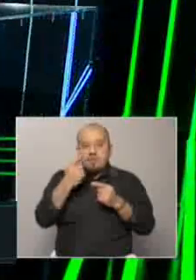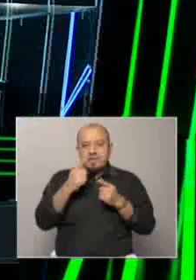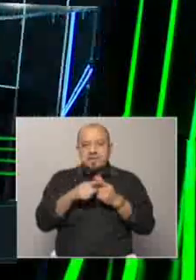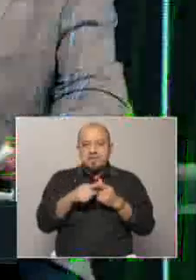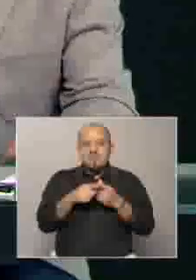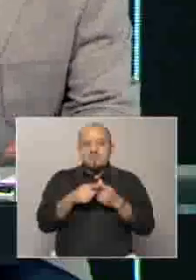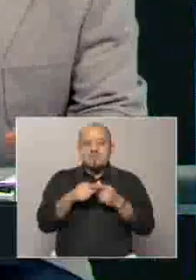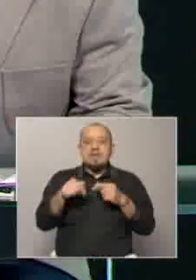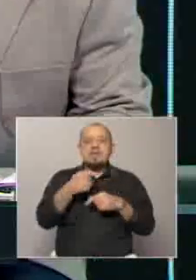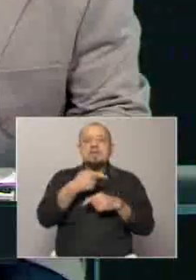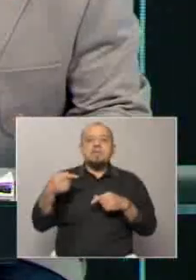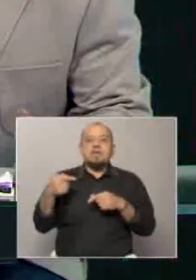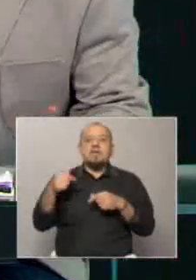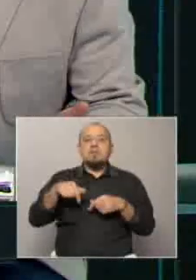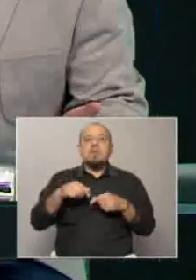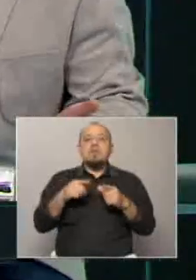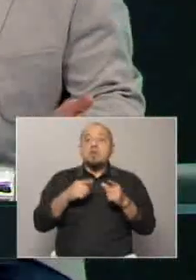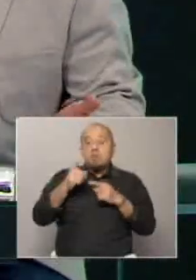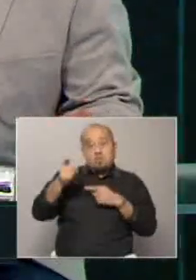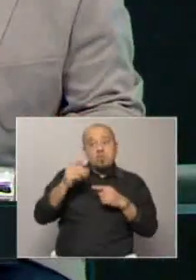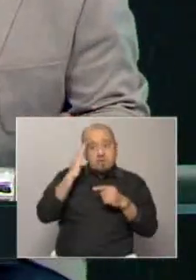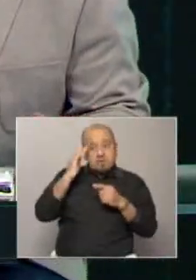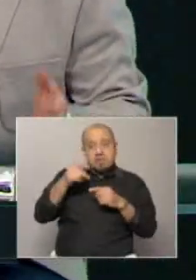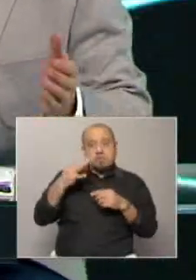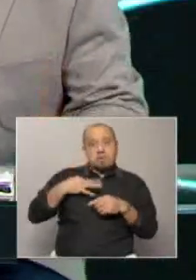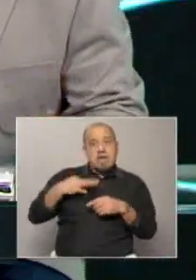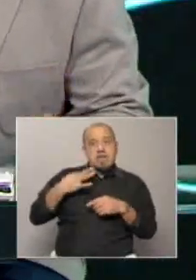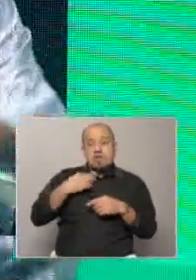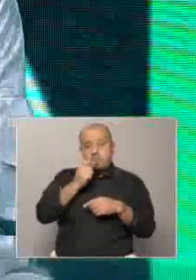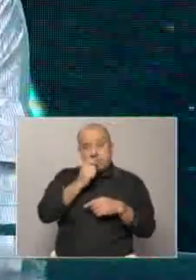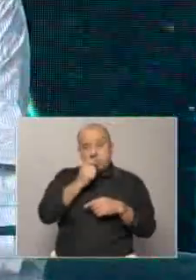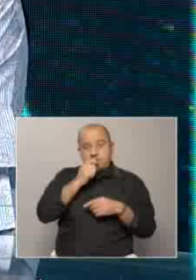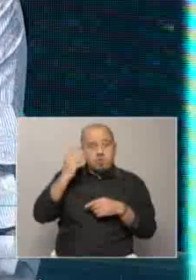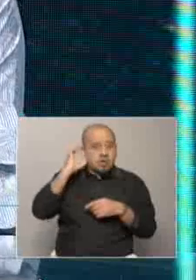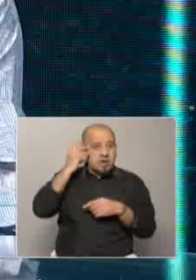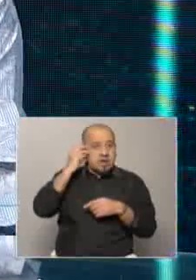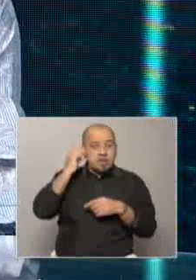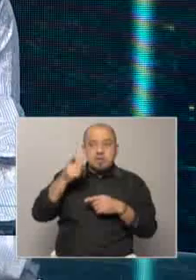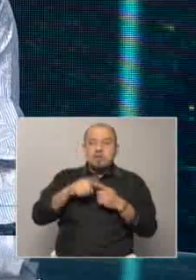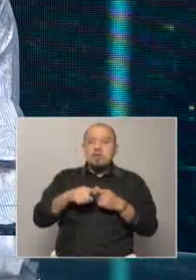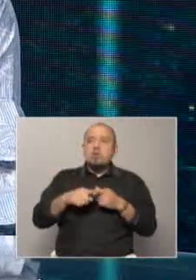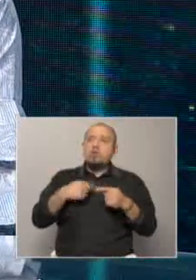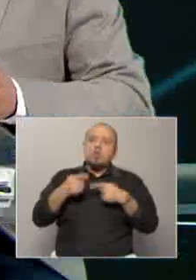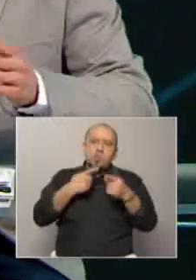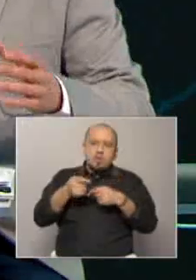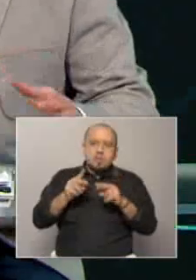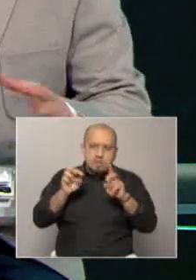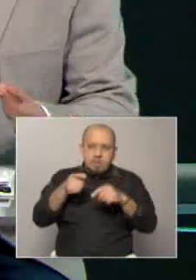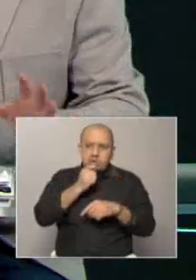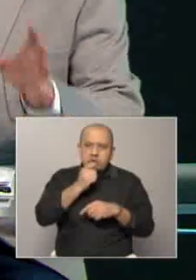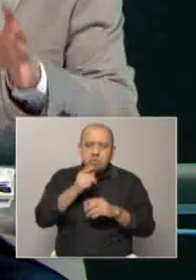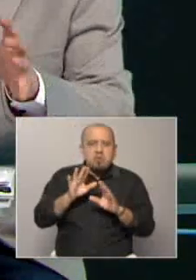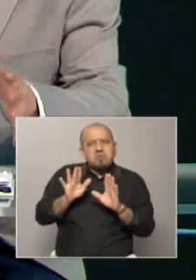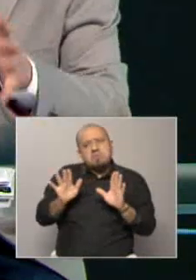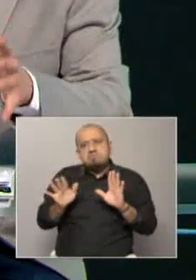lo que fue esta semana. ¿Cómo se vinculan con la actualidad? Vos sos un hombre que durante muchos años ejerciste el periodismo radial. Sí. ¿Te seguís vinculando o de a poquito se